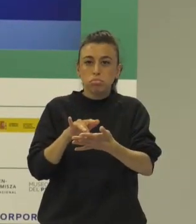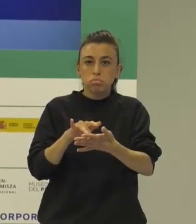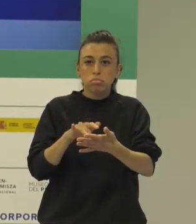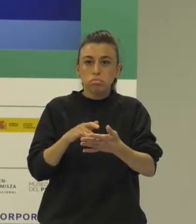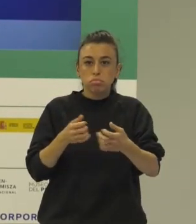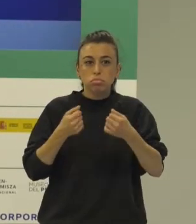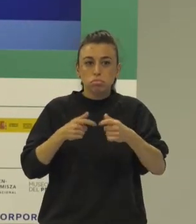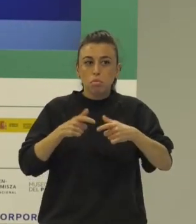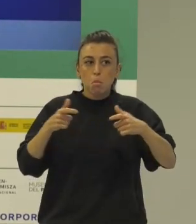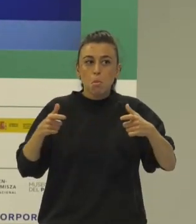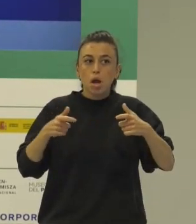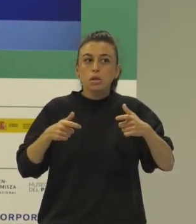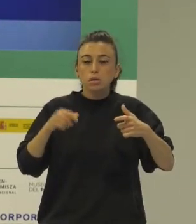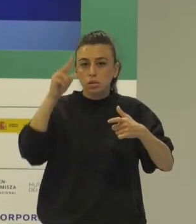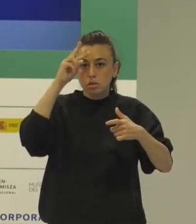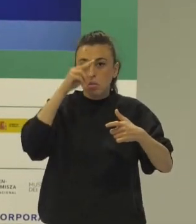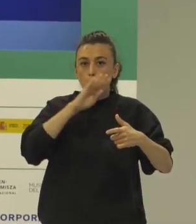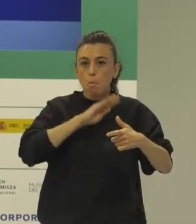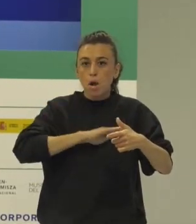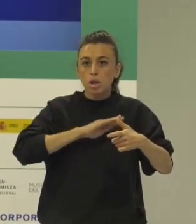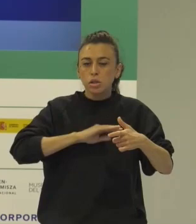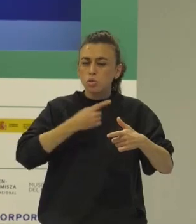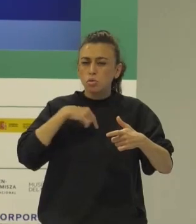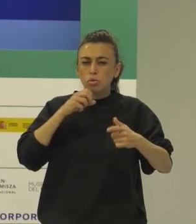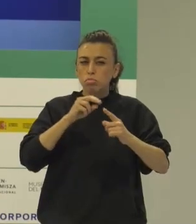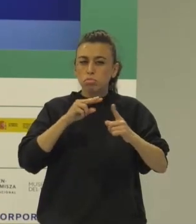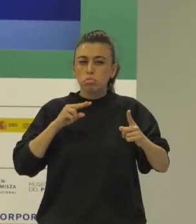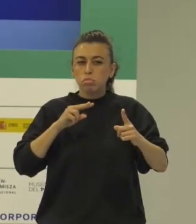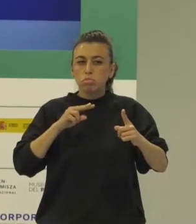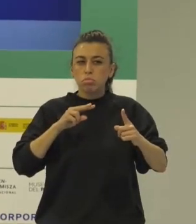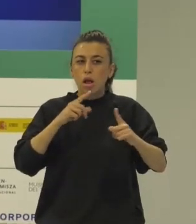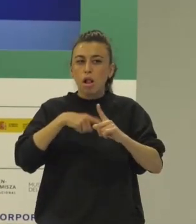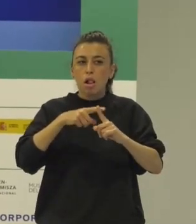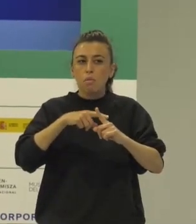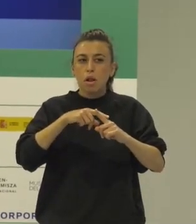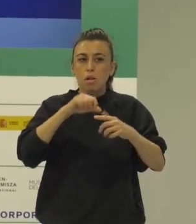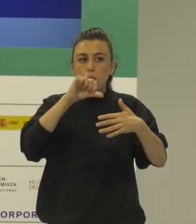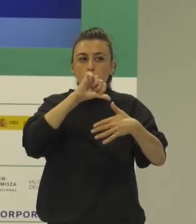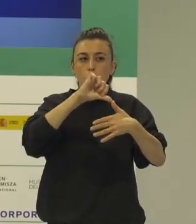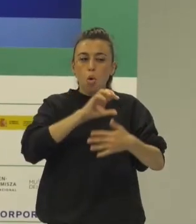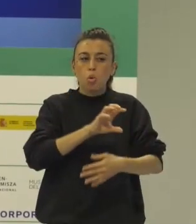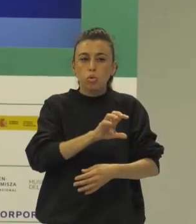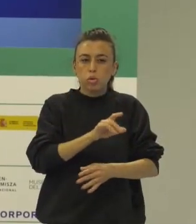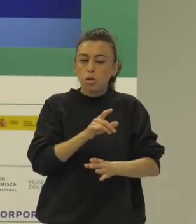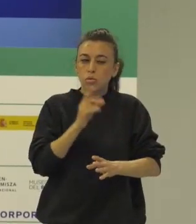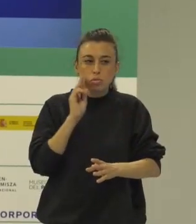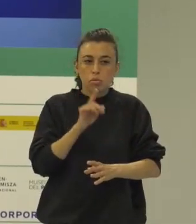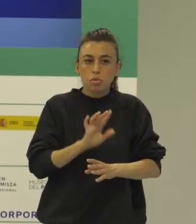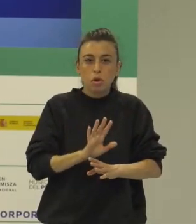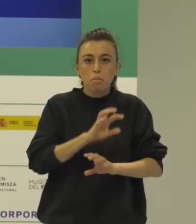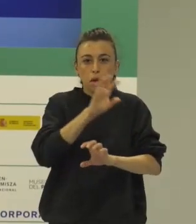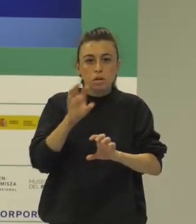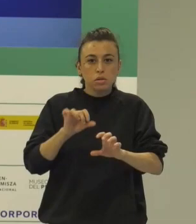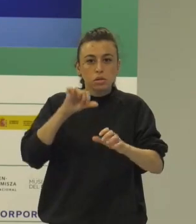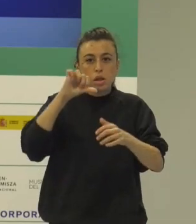y no la estamos viendo como continental. Y no la estamos viendo, aunque ya hay muchos esfuerzos centroamericanos por verlo, nos hace